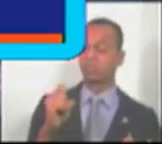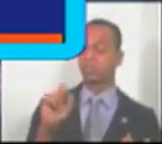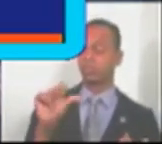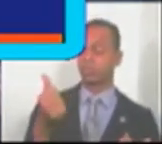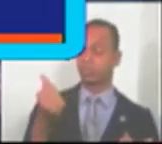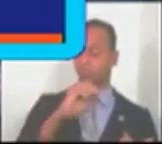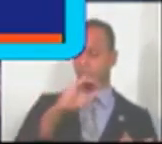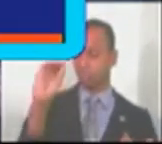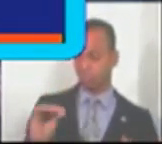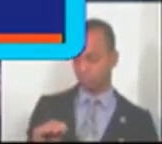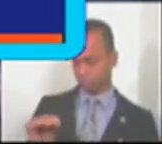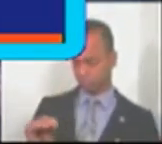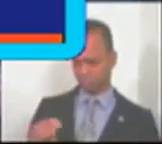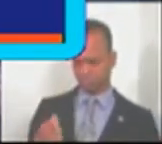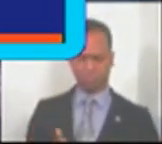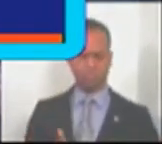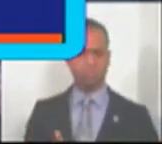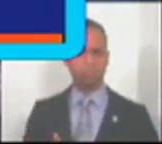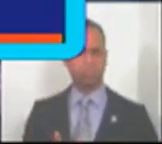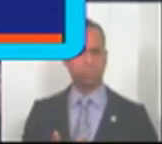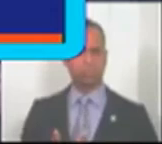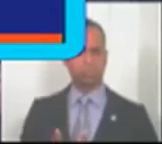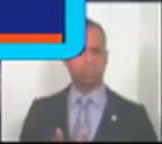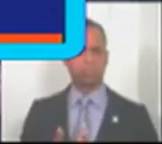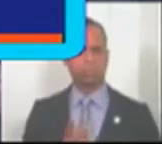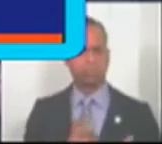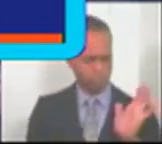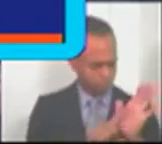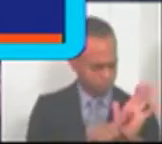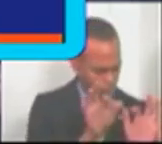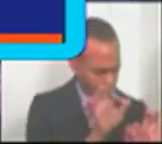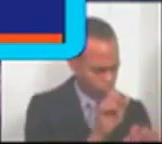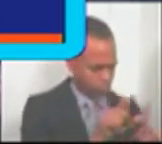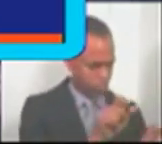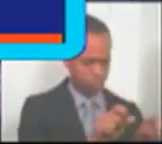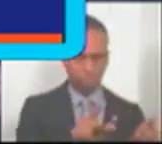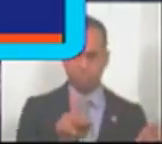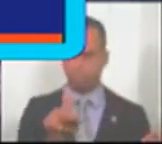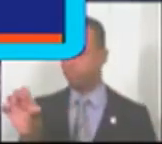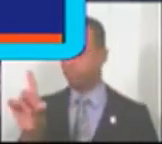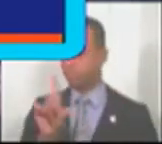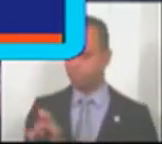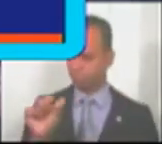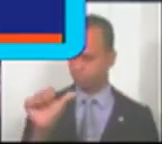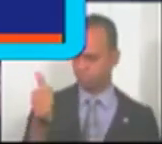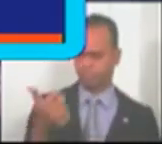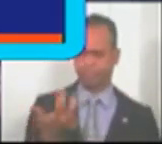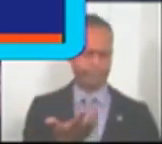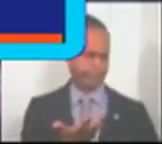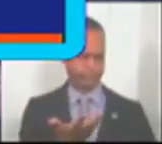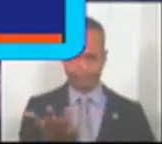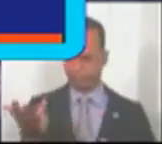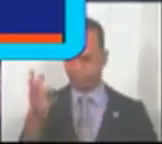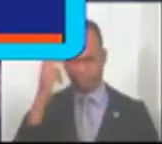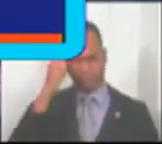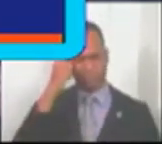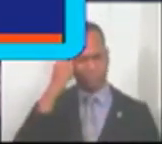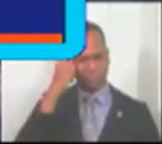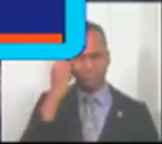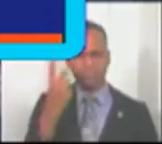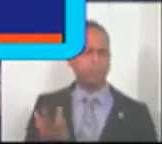110% de síes sobre el censo. Ya lo pueden imaginar,